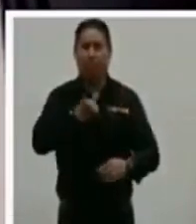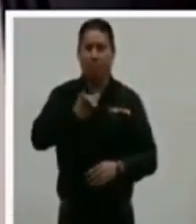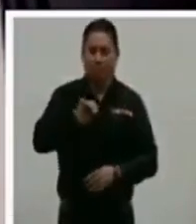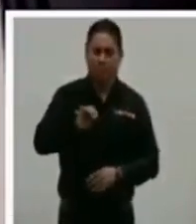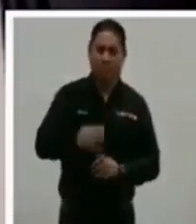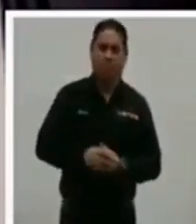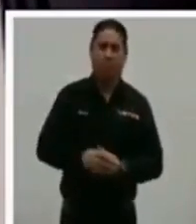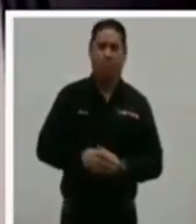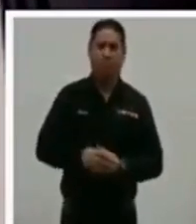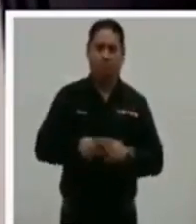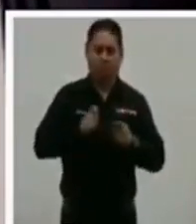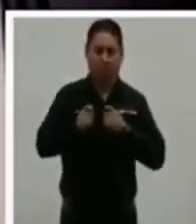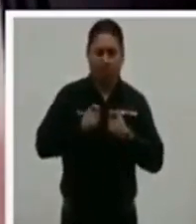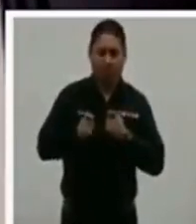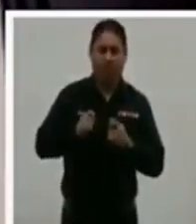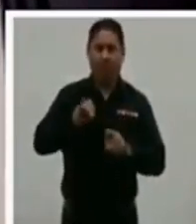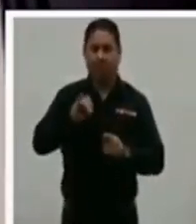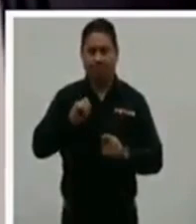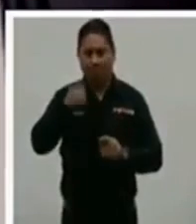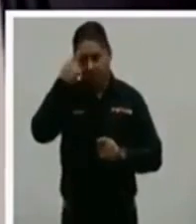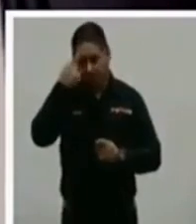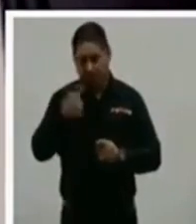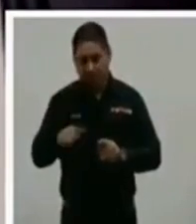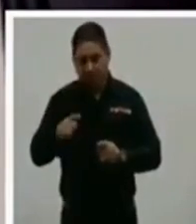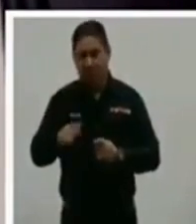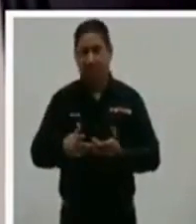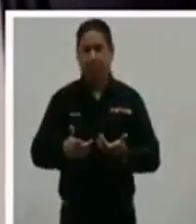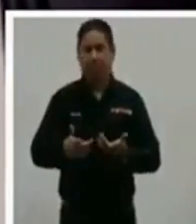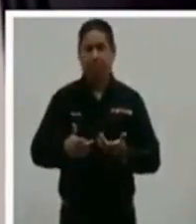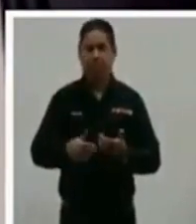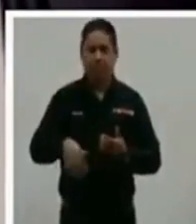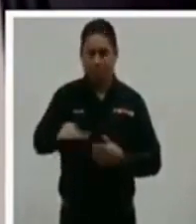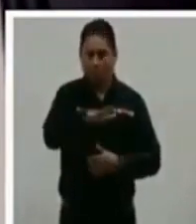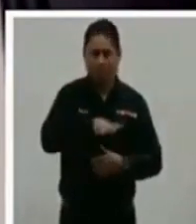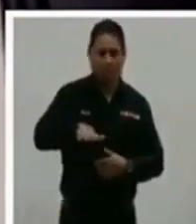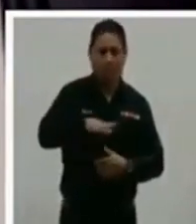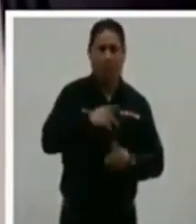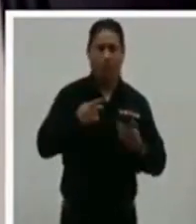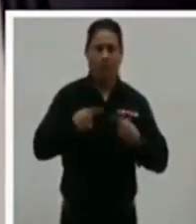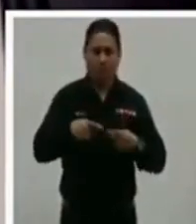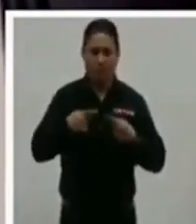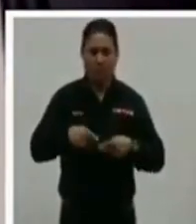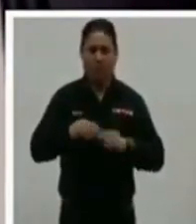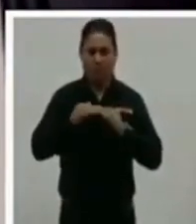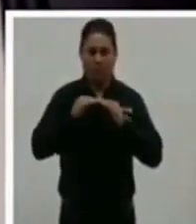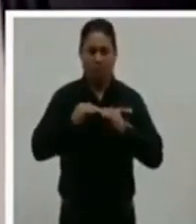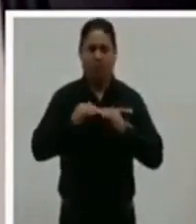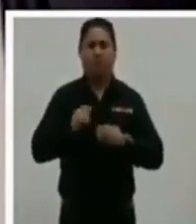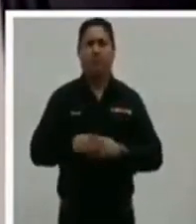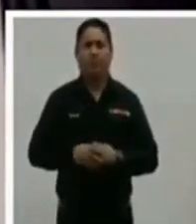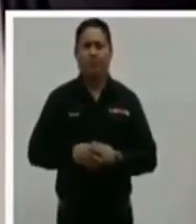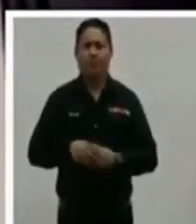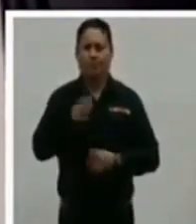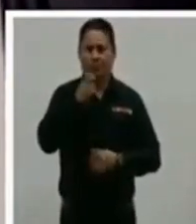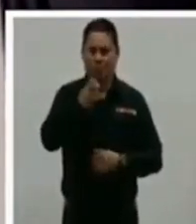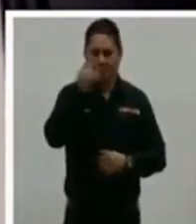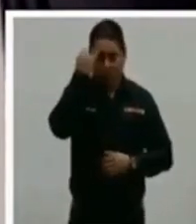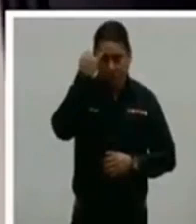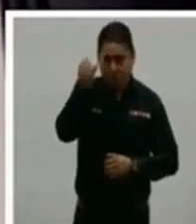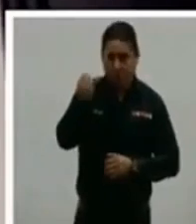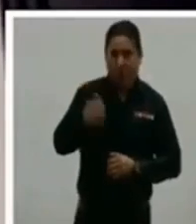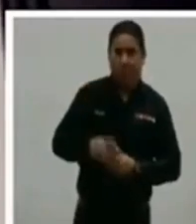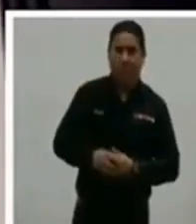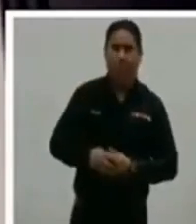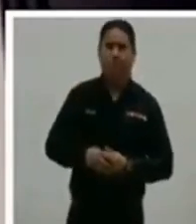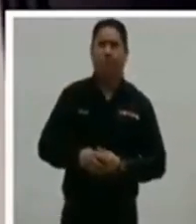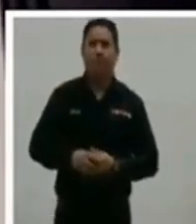e instructivos que se hagan eficientes para el Estado de Derecho. De ahí la importancia de esta iniciativa, por